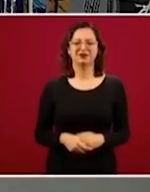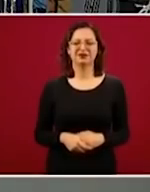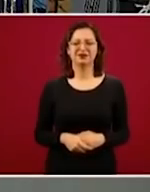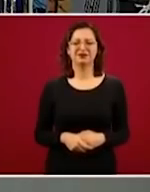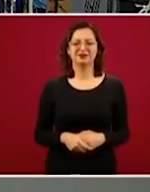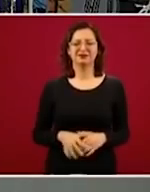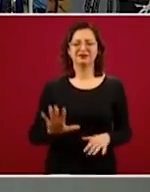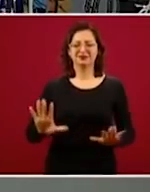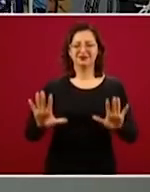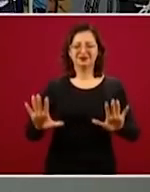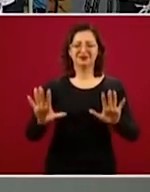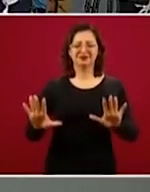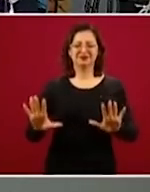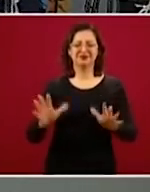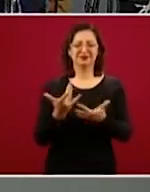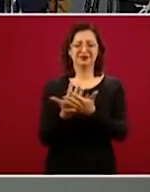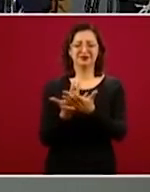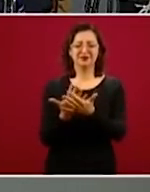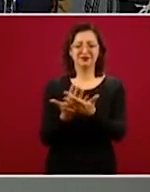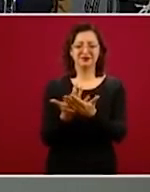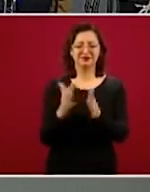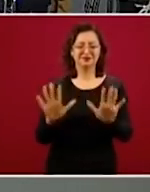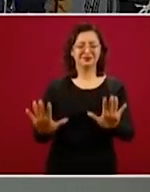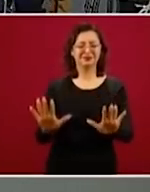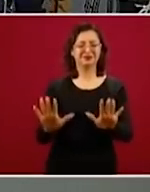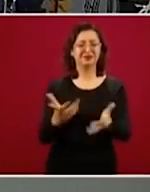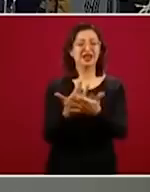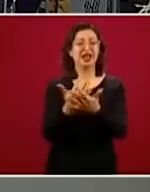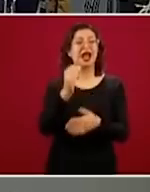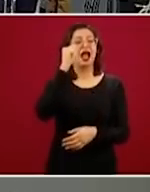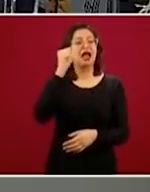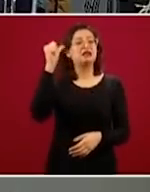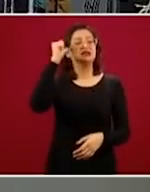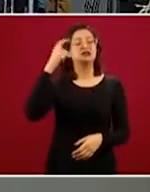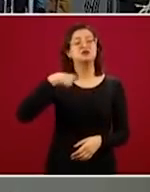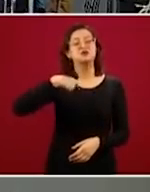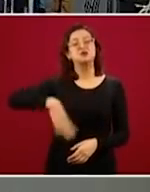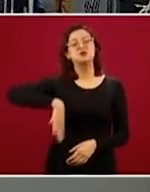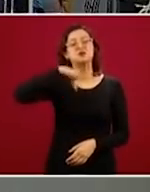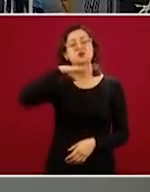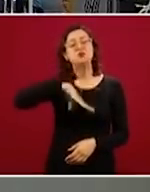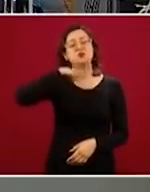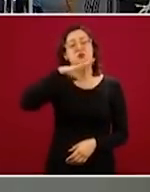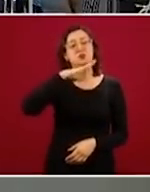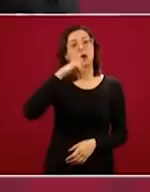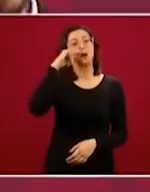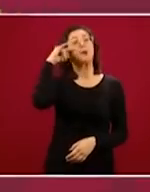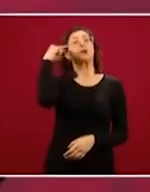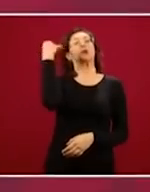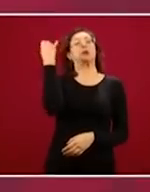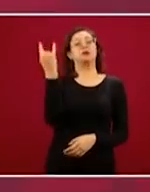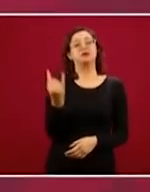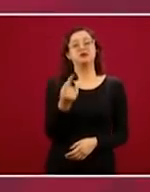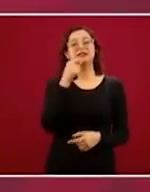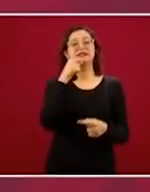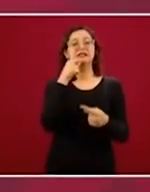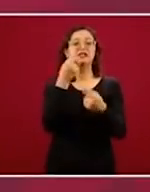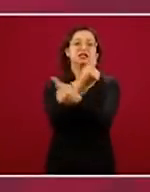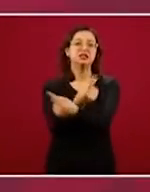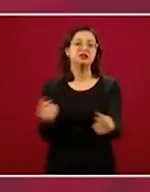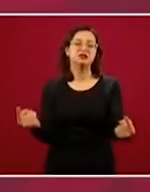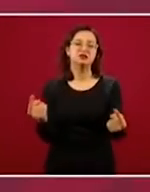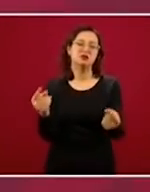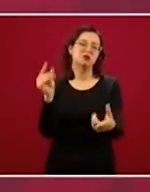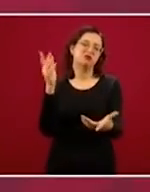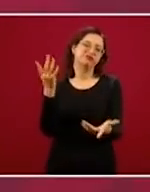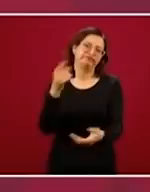pero ayer no me di cuenta yo o sea no sabía y dejamos a los niños sin este